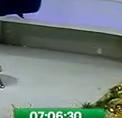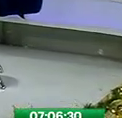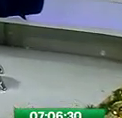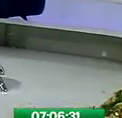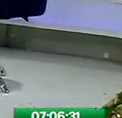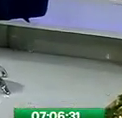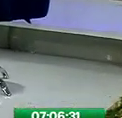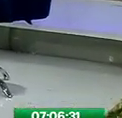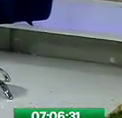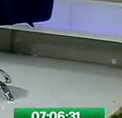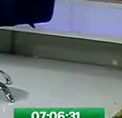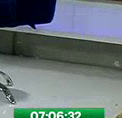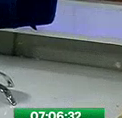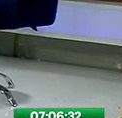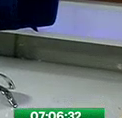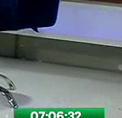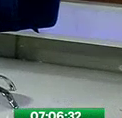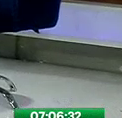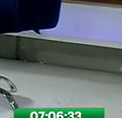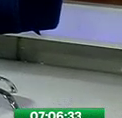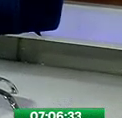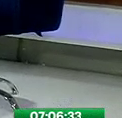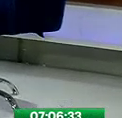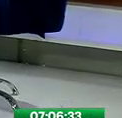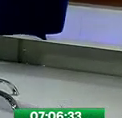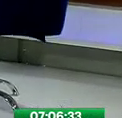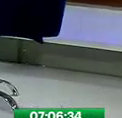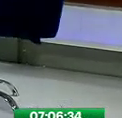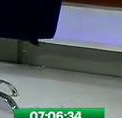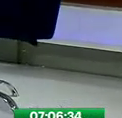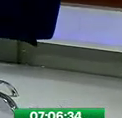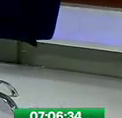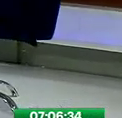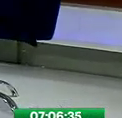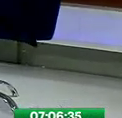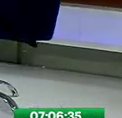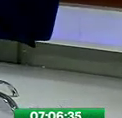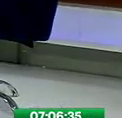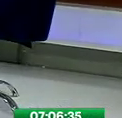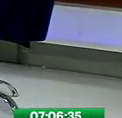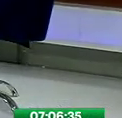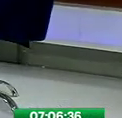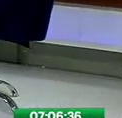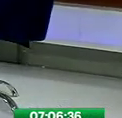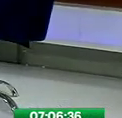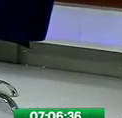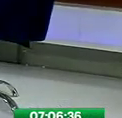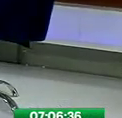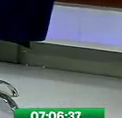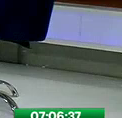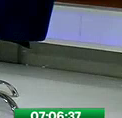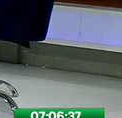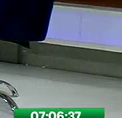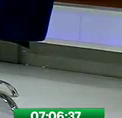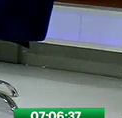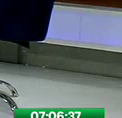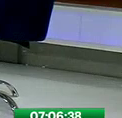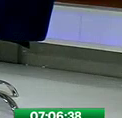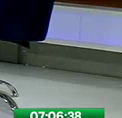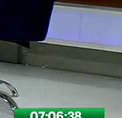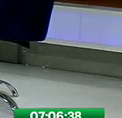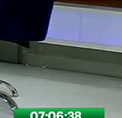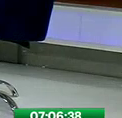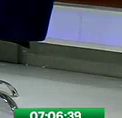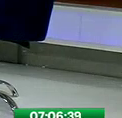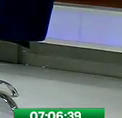Andrés Michelena, nuestro invitado en esta mañana. Ministro, gracias por acompañarnos, buenos días y bienvenida. La revisión del techo de